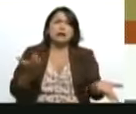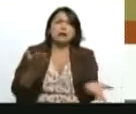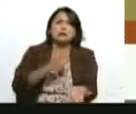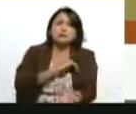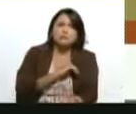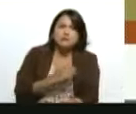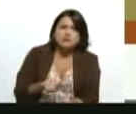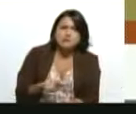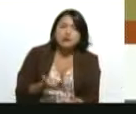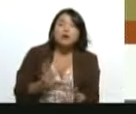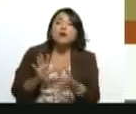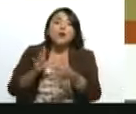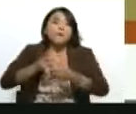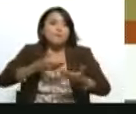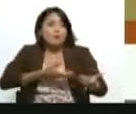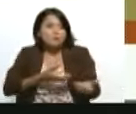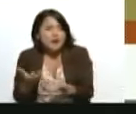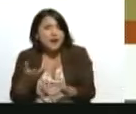la interrelación directa.